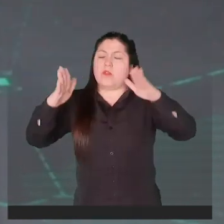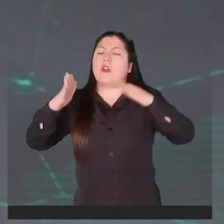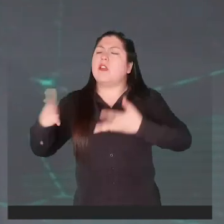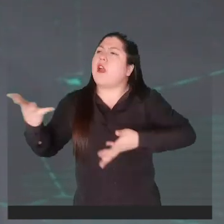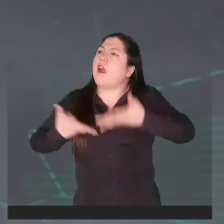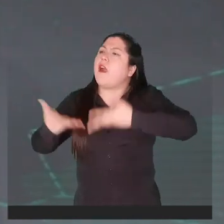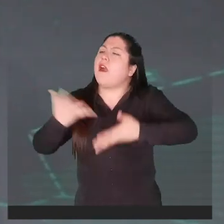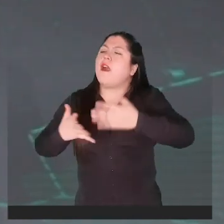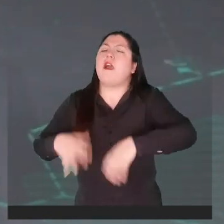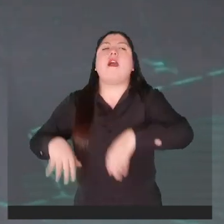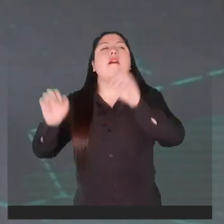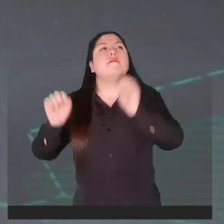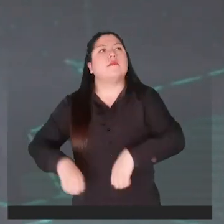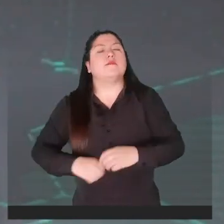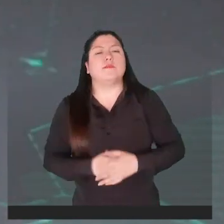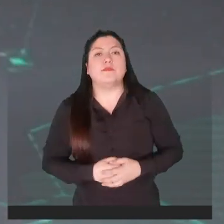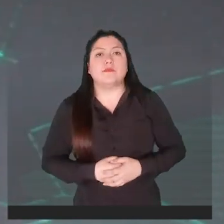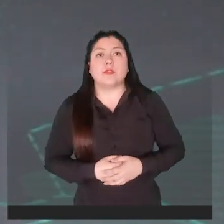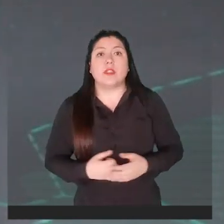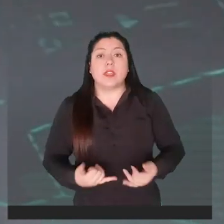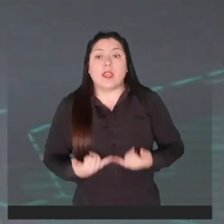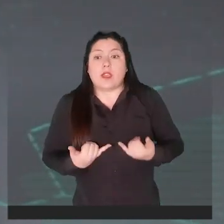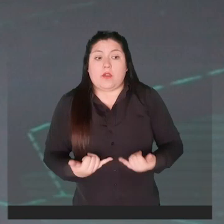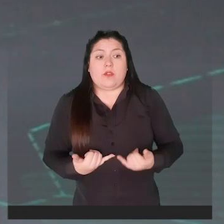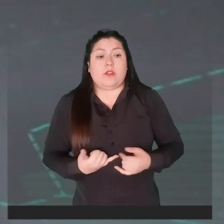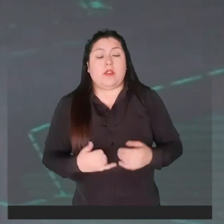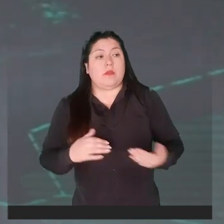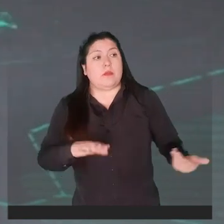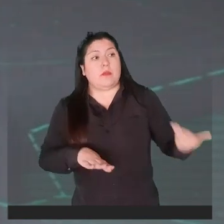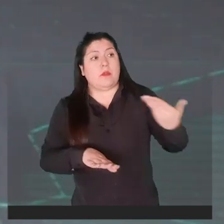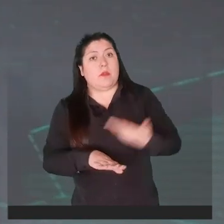Parlamento. Hoy debemos decir que la propuesta que